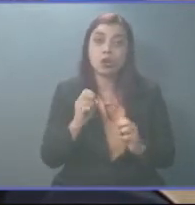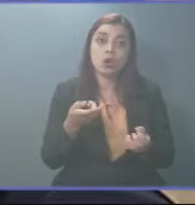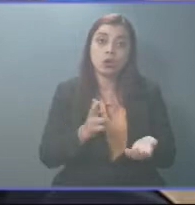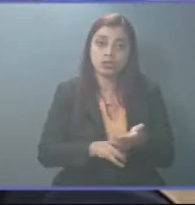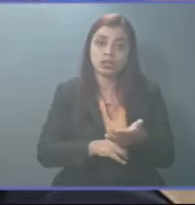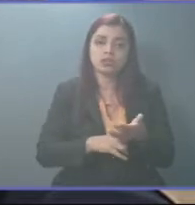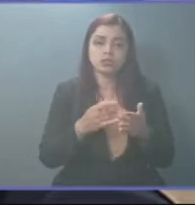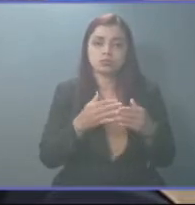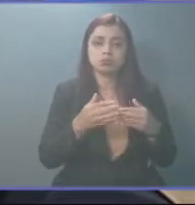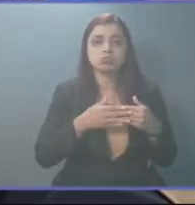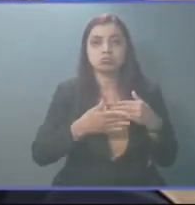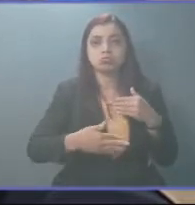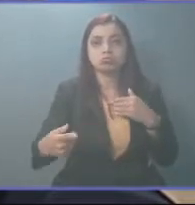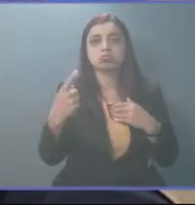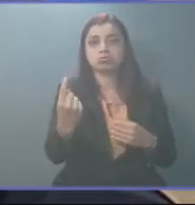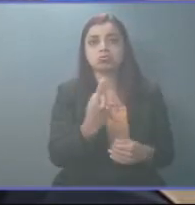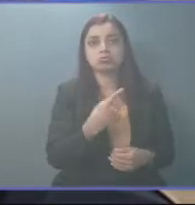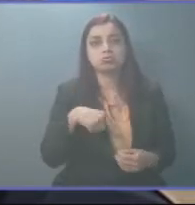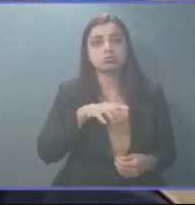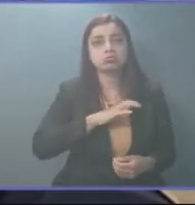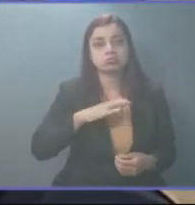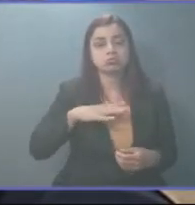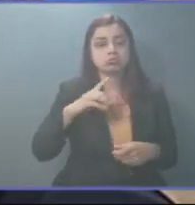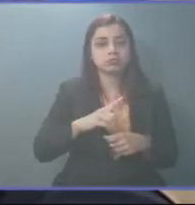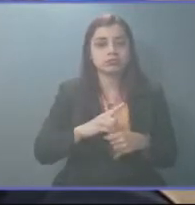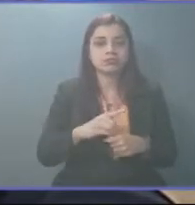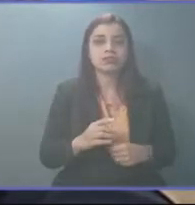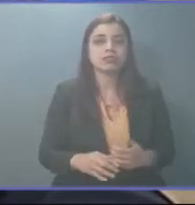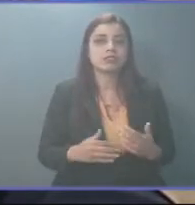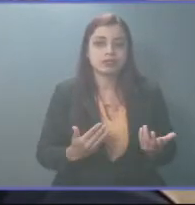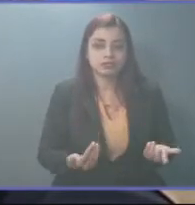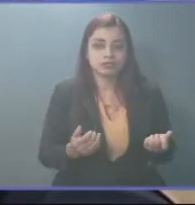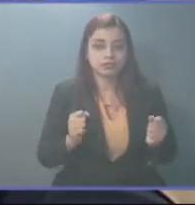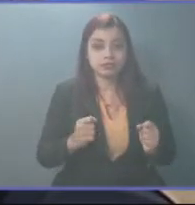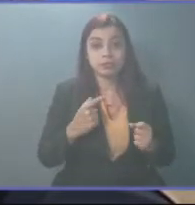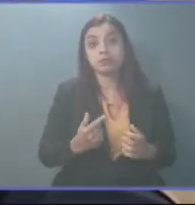continuará formando parte del personal del CONAIP. Por las razones